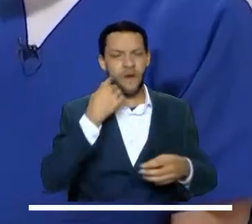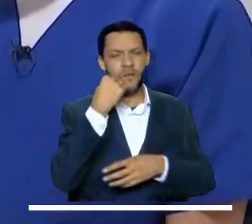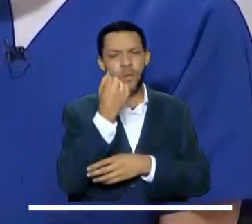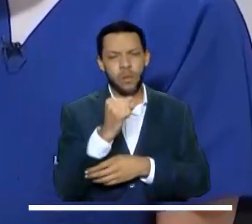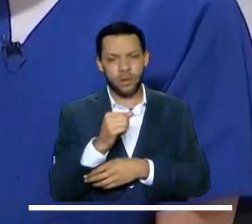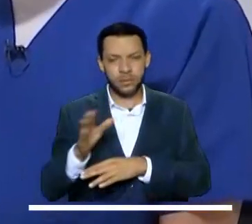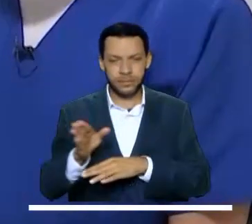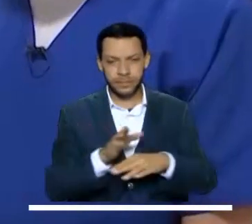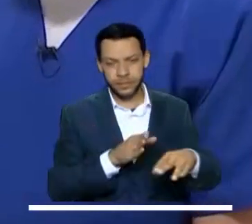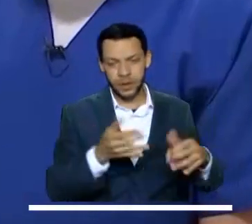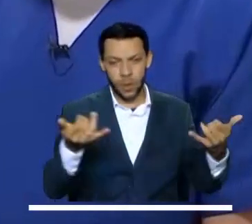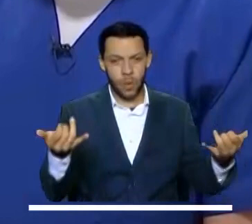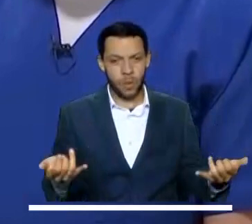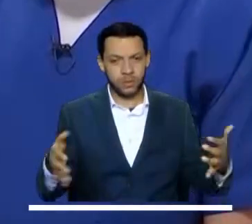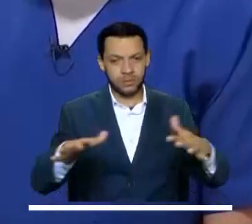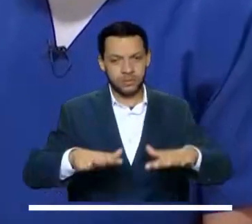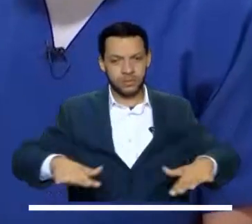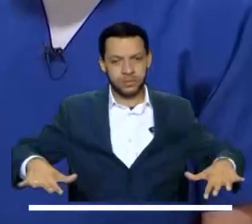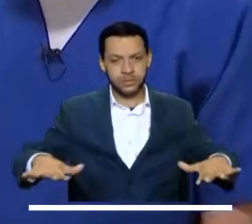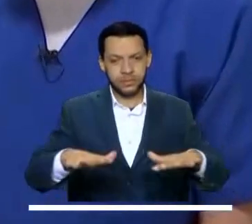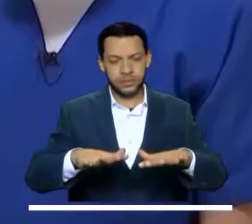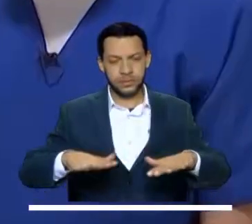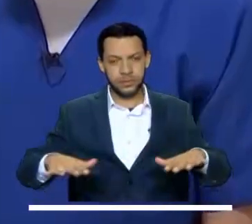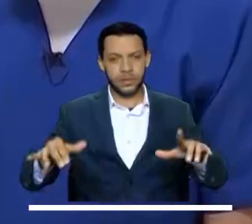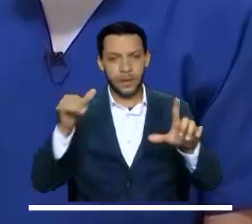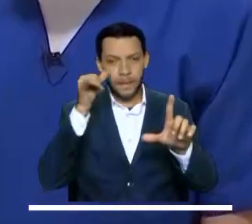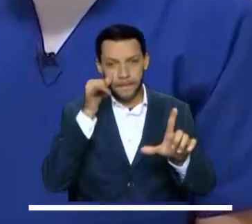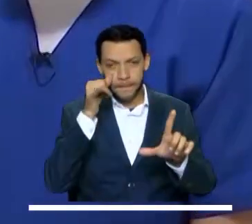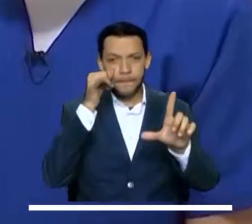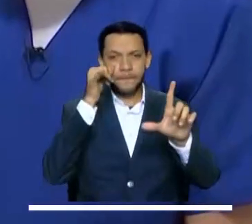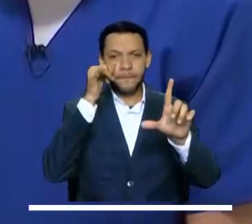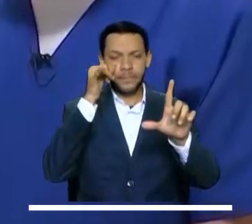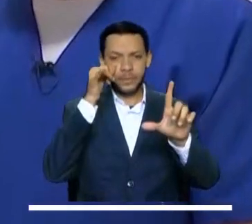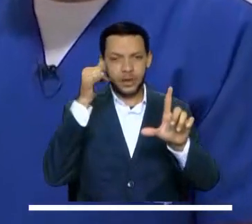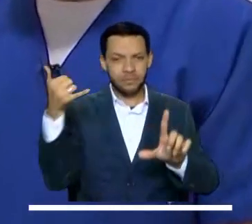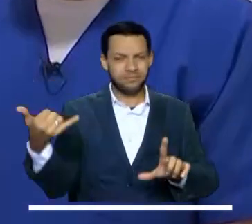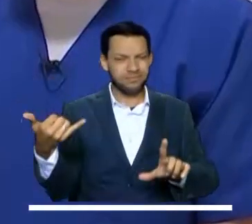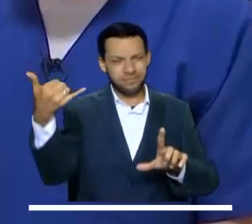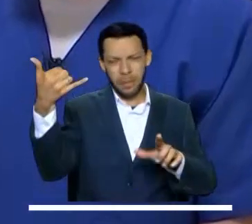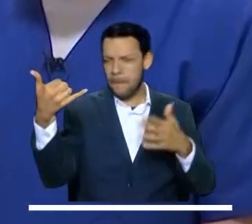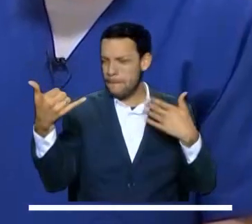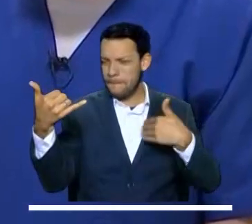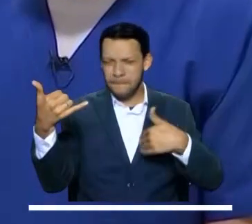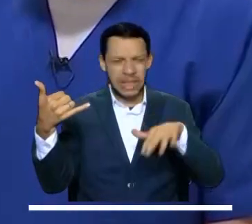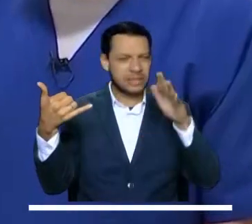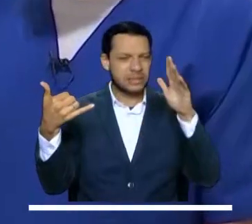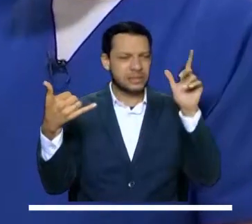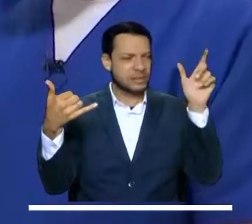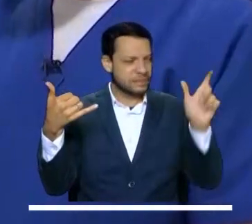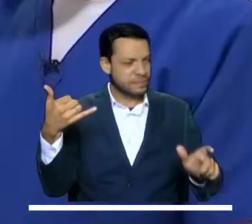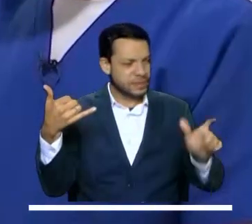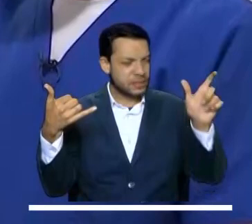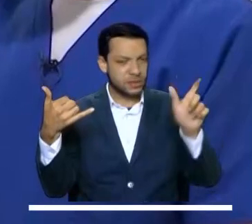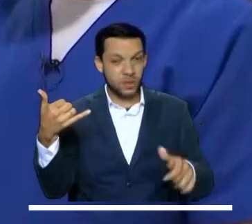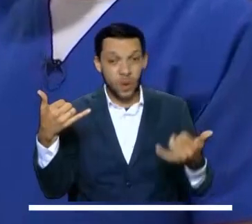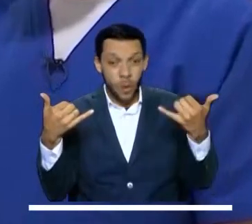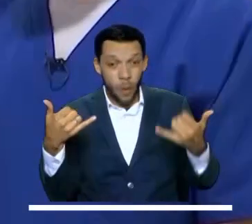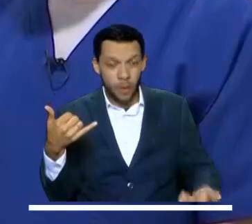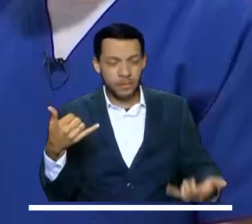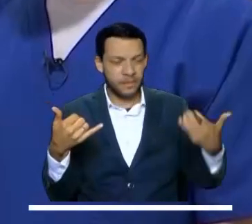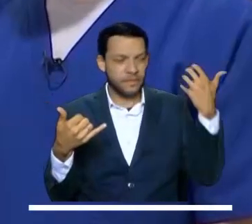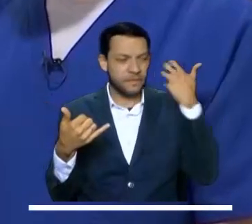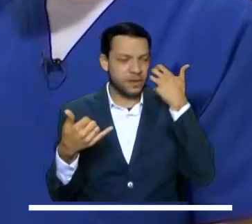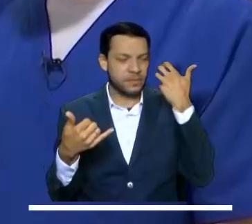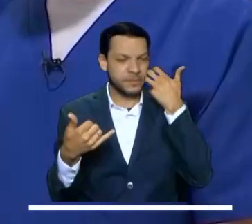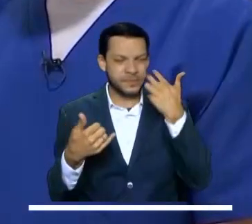entiendan por qué estamos grabando hoy este programa, porque es que estamos enfrentándonos a uno de los motivos de consulta que en la actualidad es más